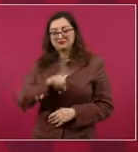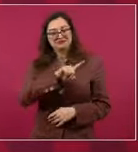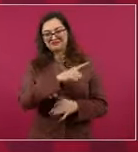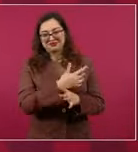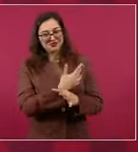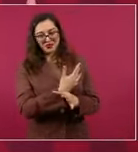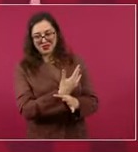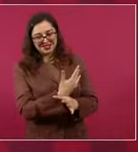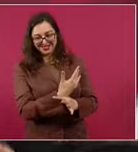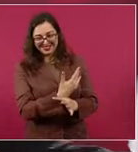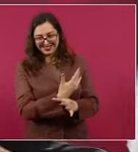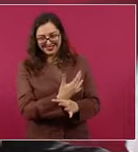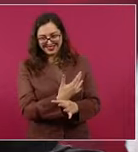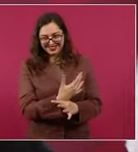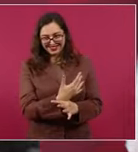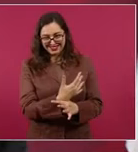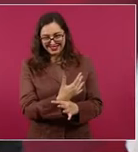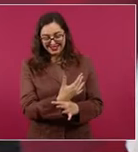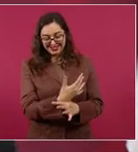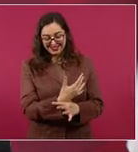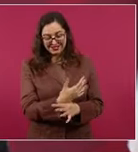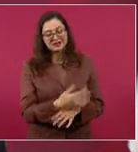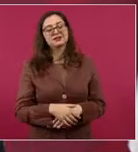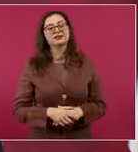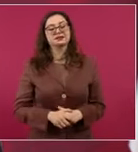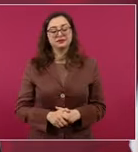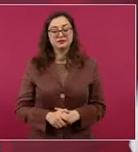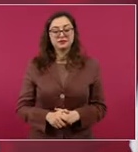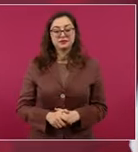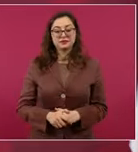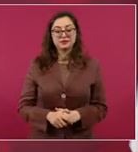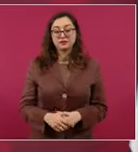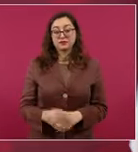Y a su estilo de ellos, hasta